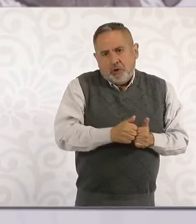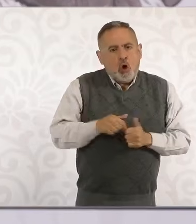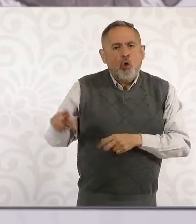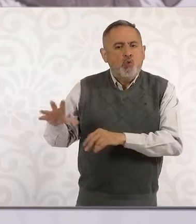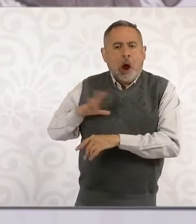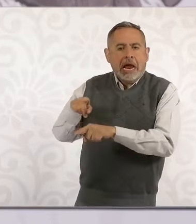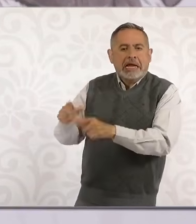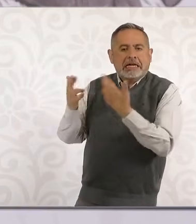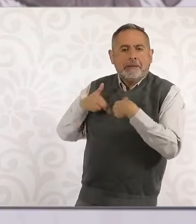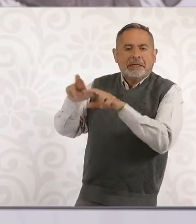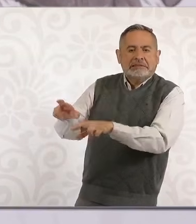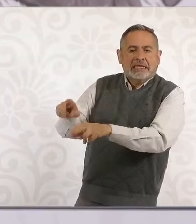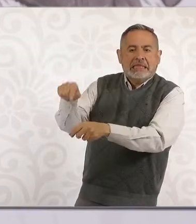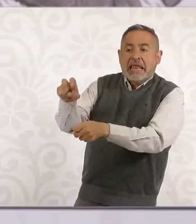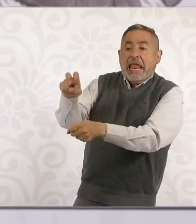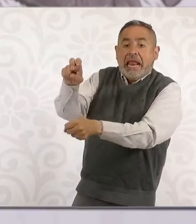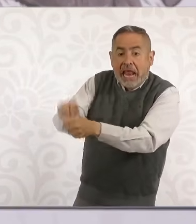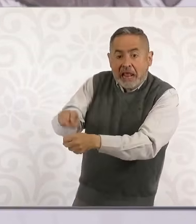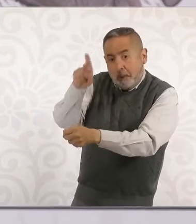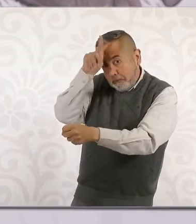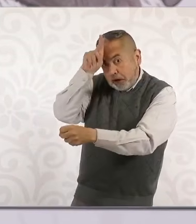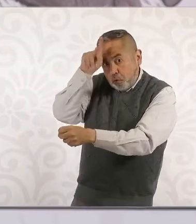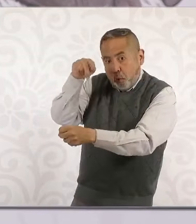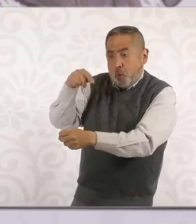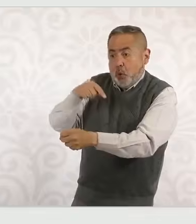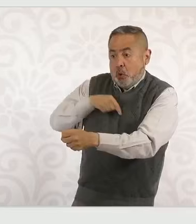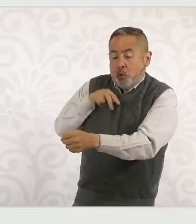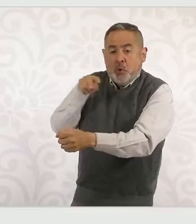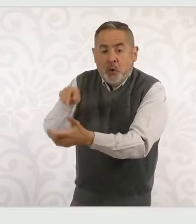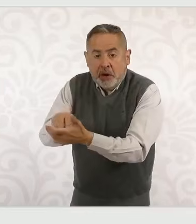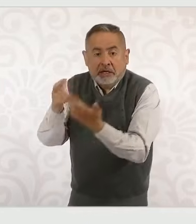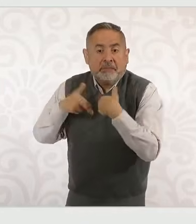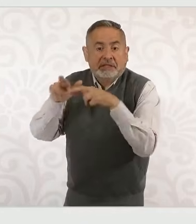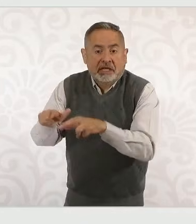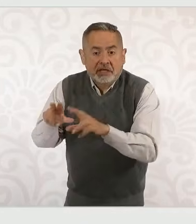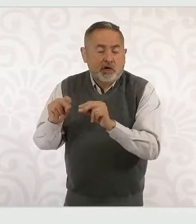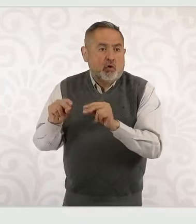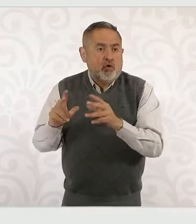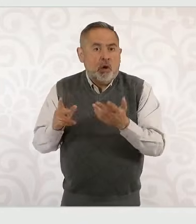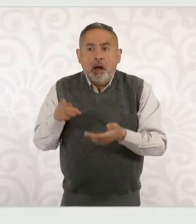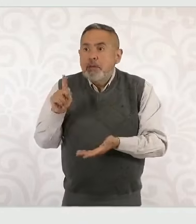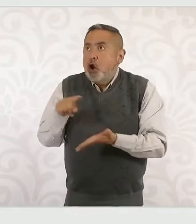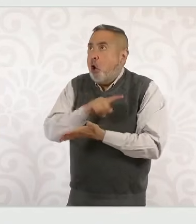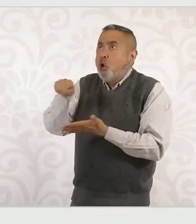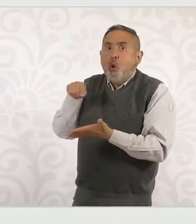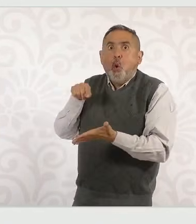México en Perú. Sin embargo, pues las instalaciones deben ser